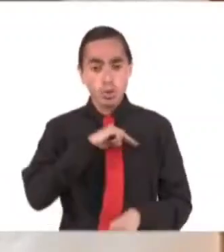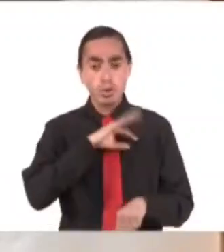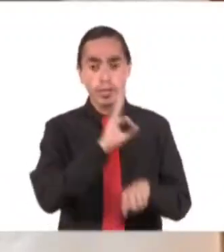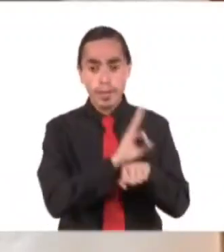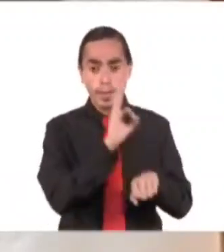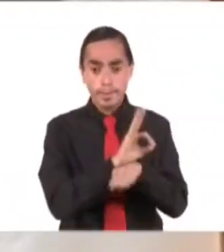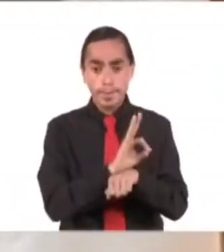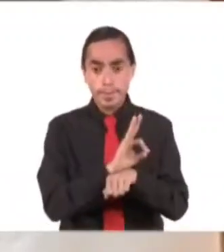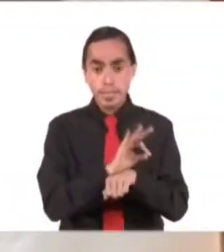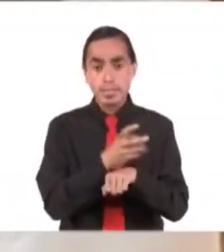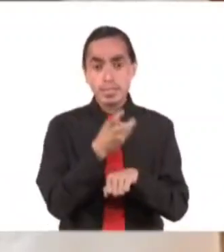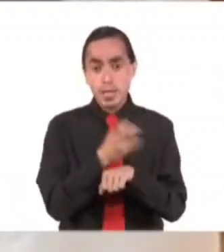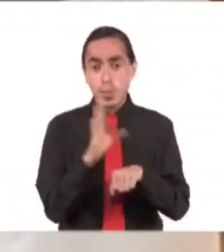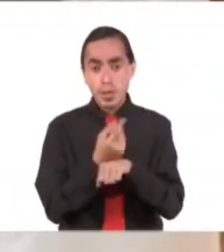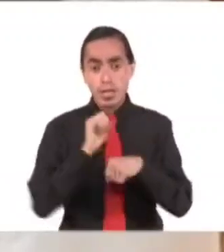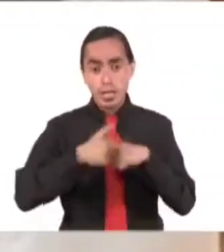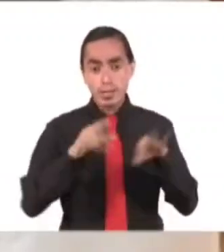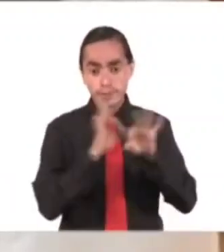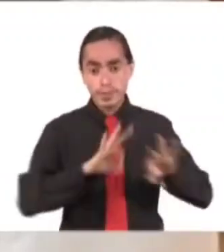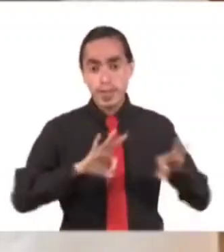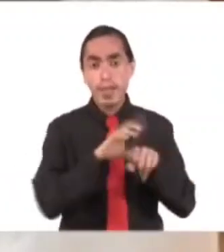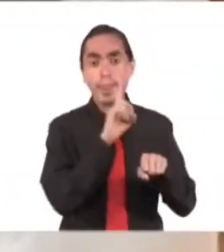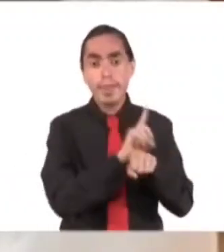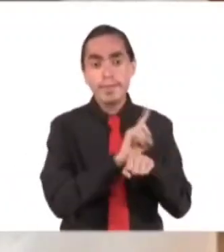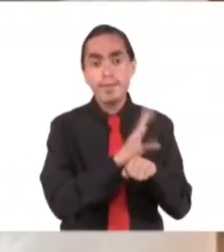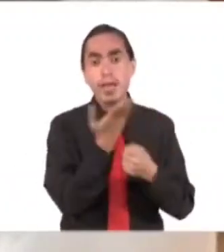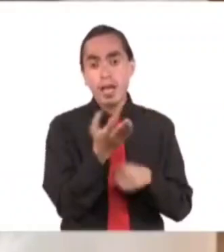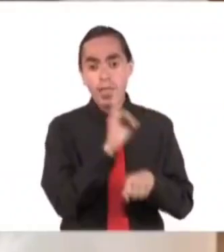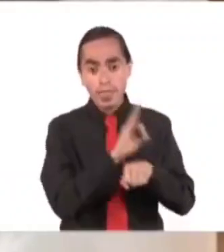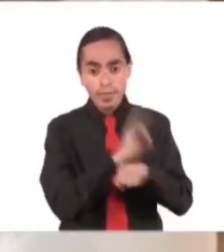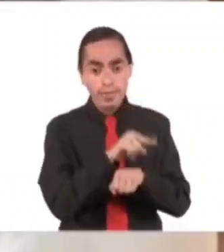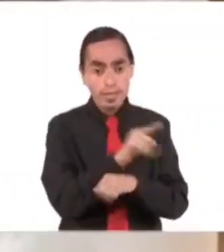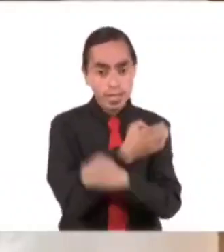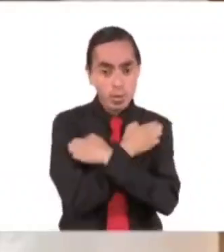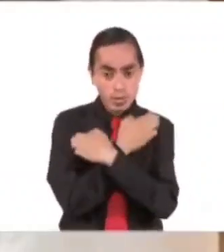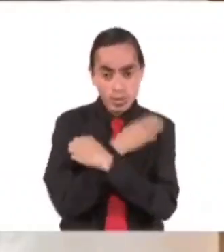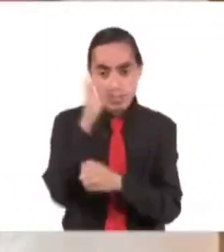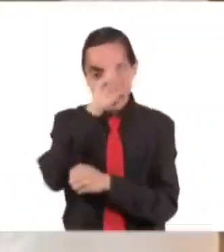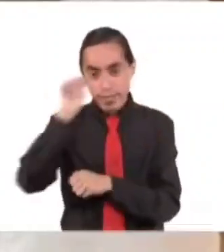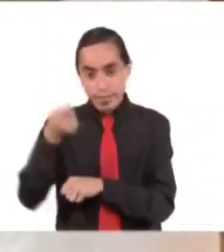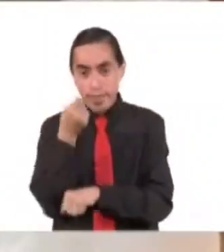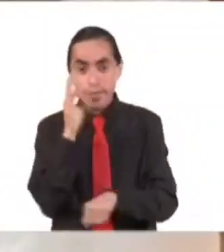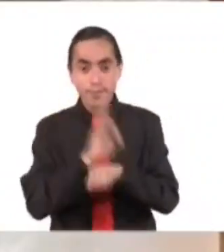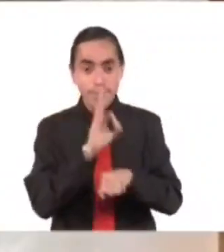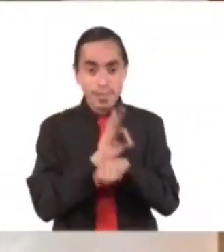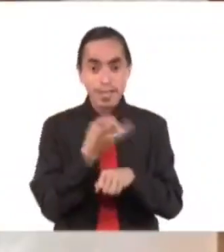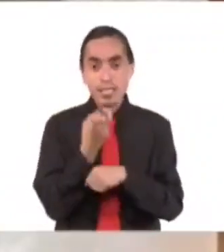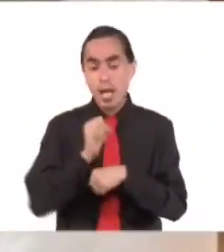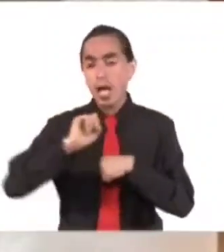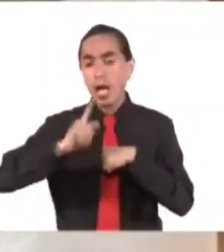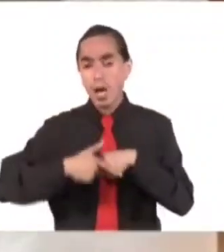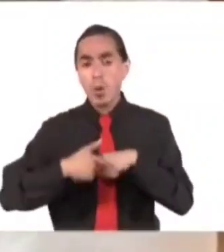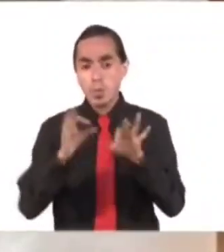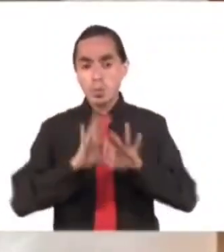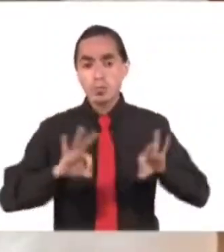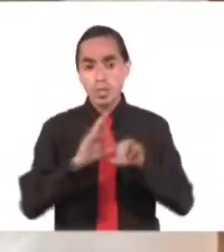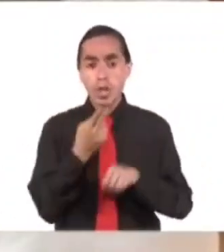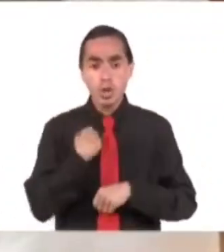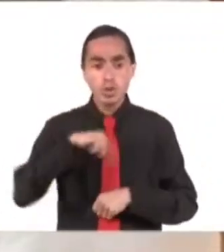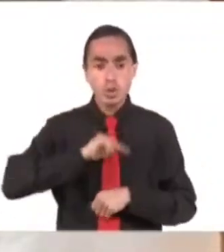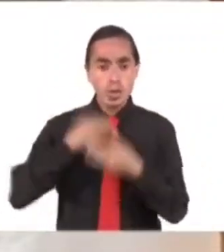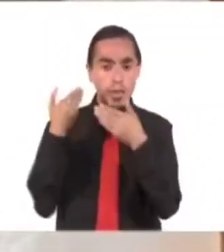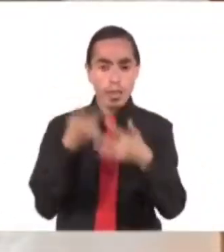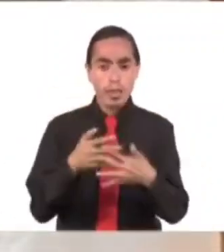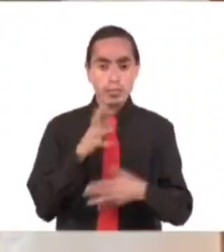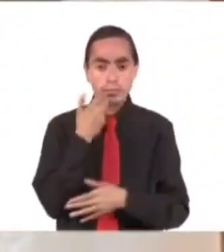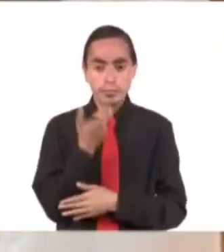defendemos porque son nuestra vida. El defender la educación, la ciencia y la tecnología ha sido un motivo de vida de todos los que estamos aquí. Y